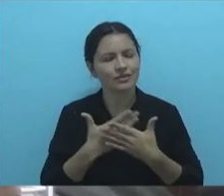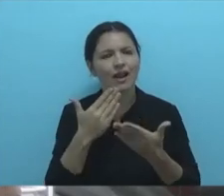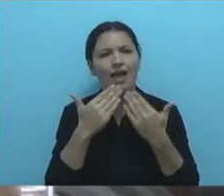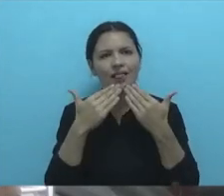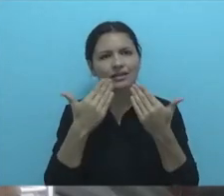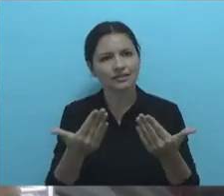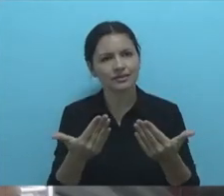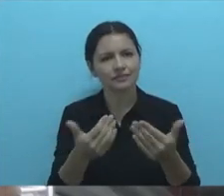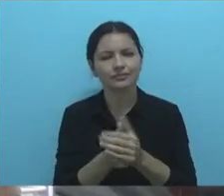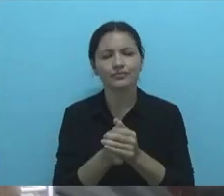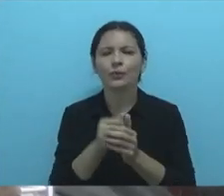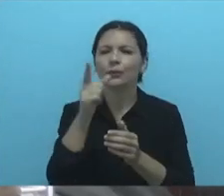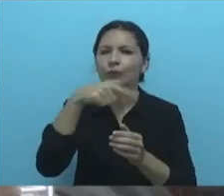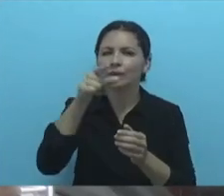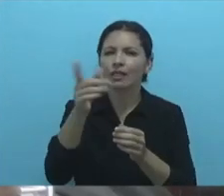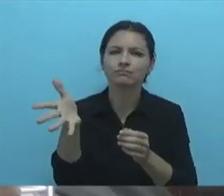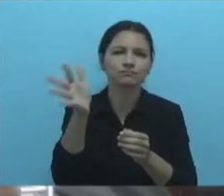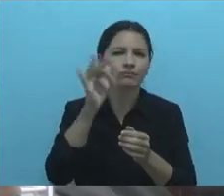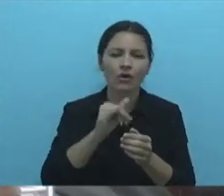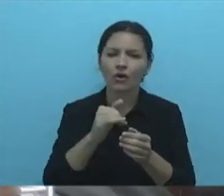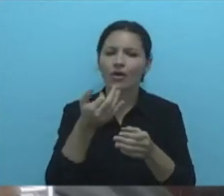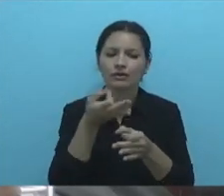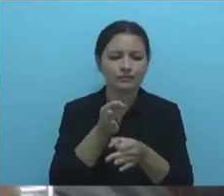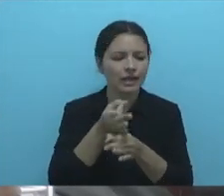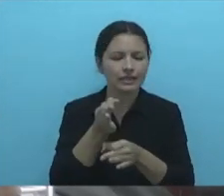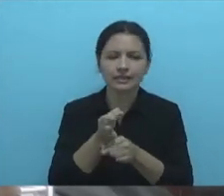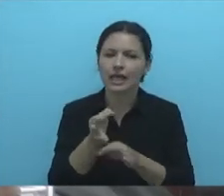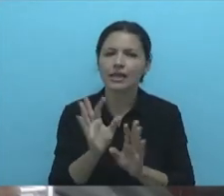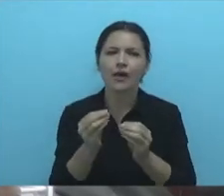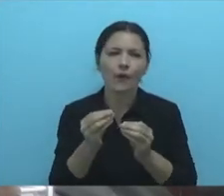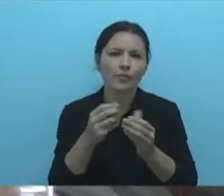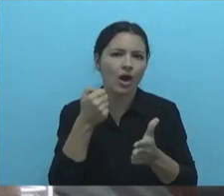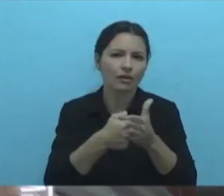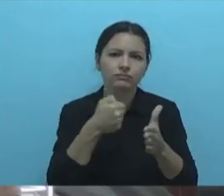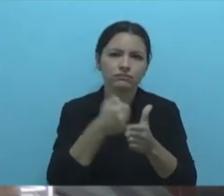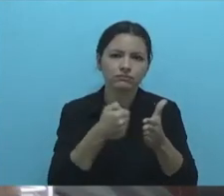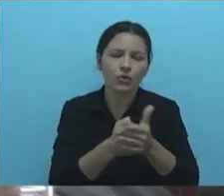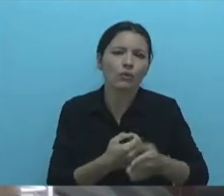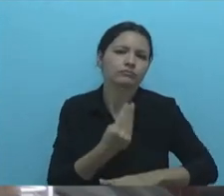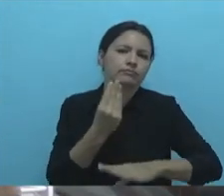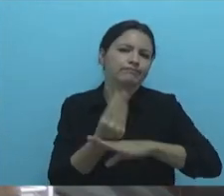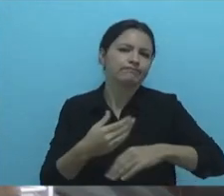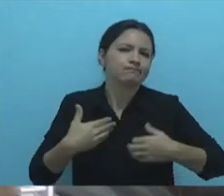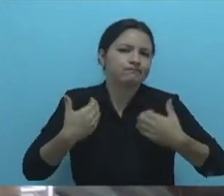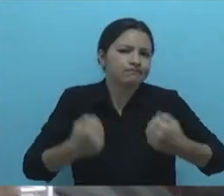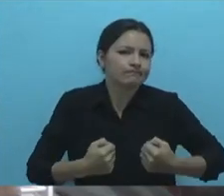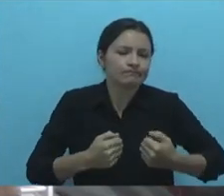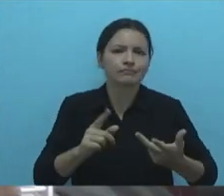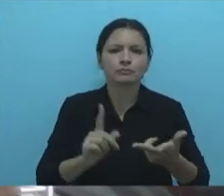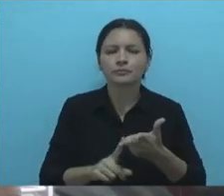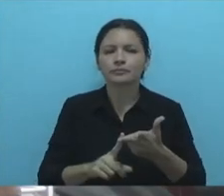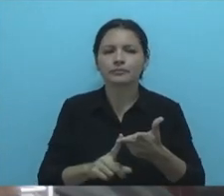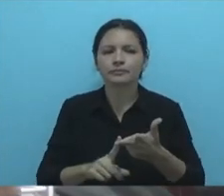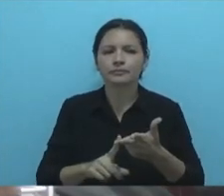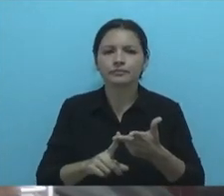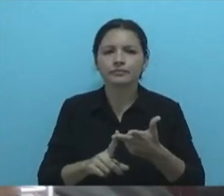lo que todos los días nos enseñan con su lucha lo que todos los días nos enseñan con su resistencia lo que todos los días nos han